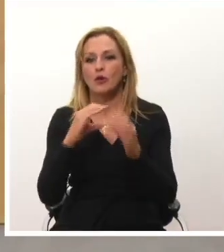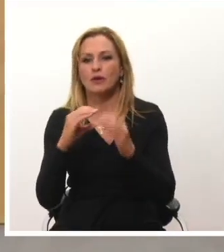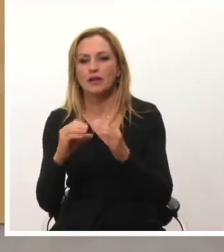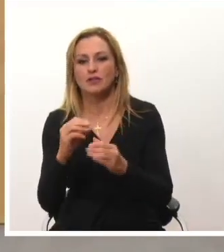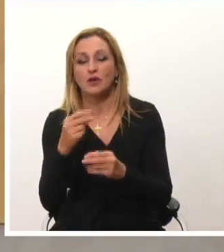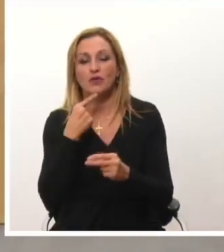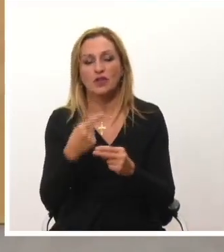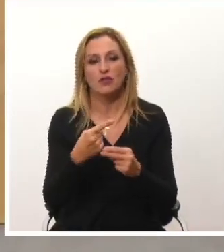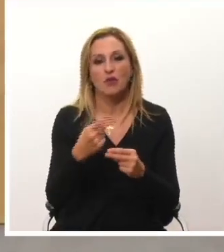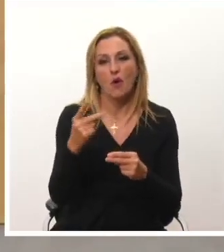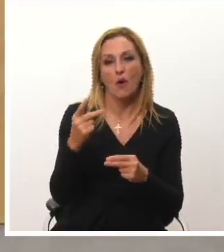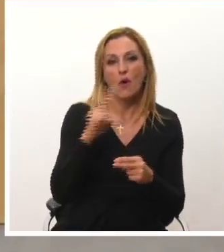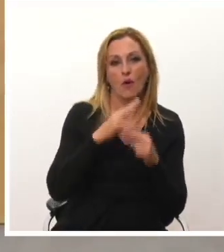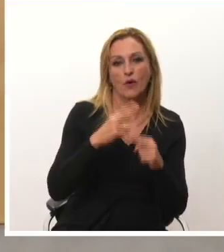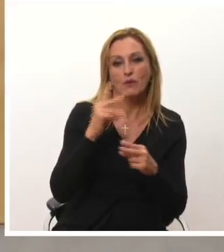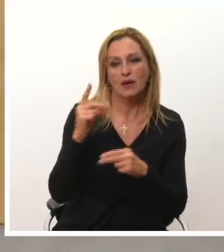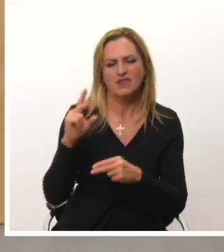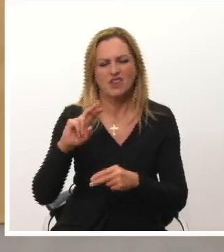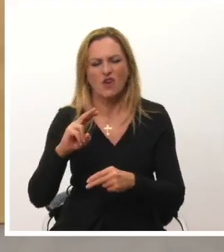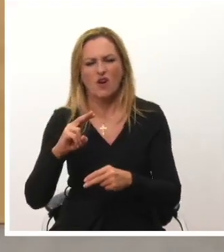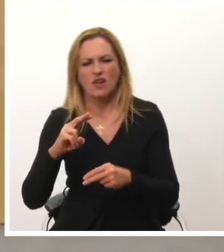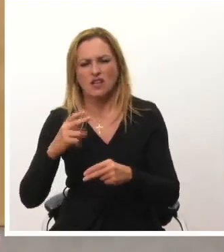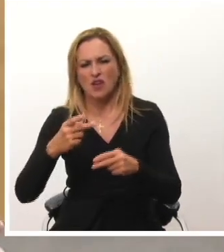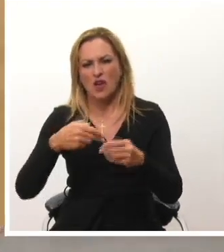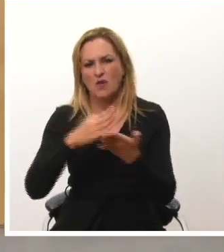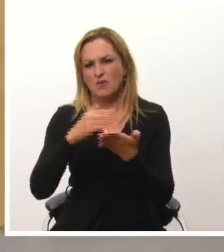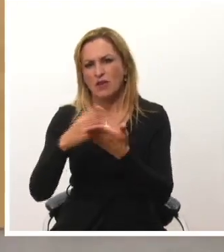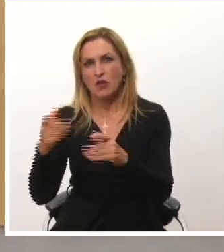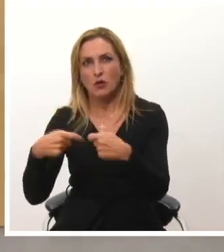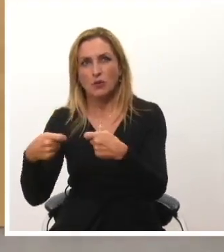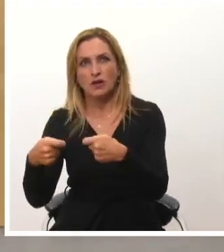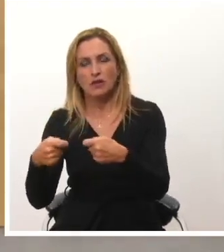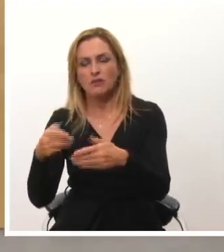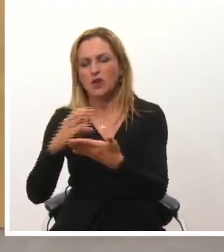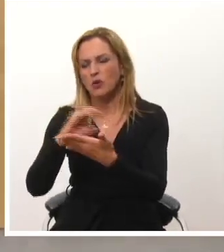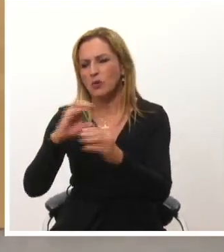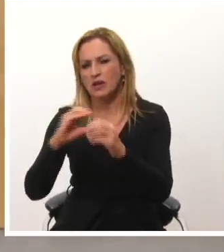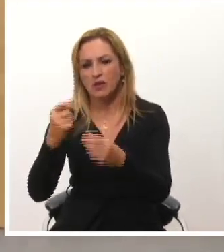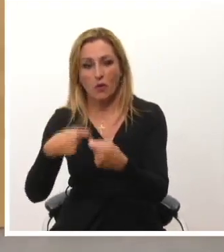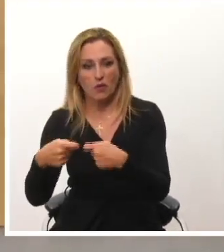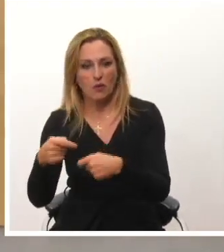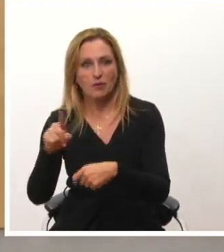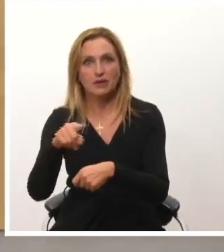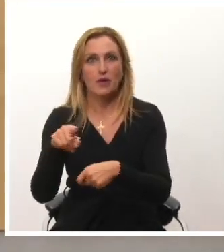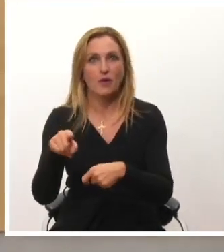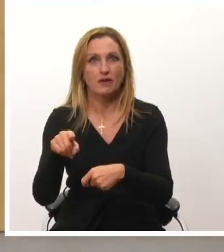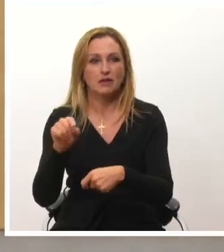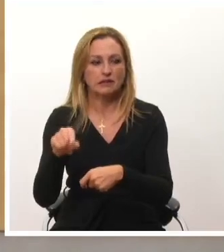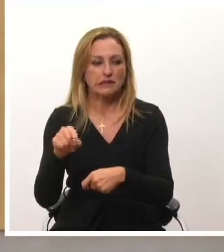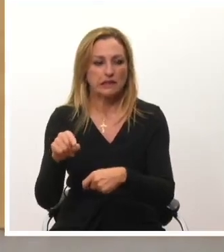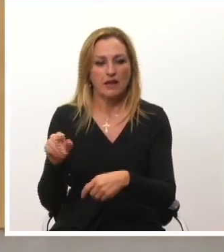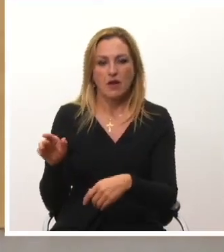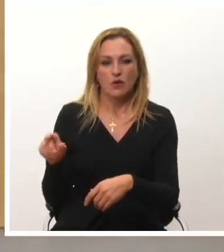bueno lo de siempre que si compran medios en fin lo de siempre con la terminología habitual chabacana no hablando de